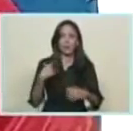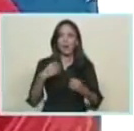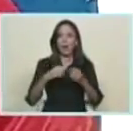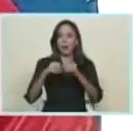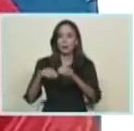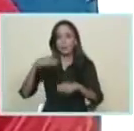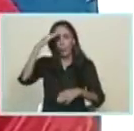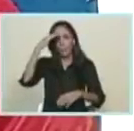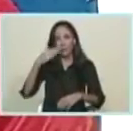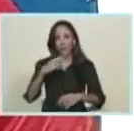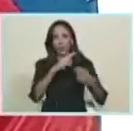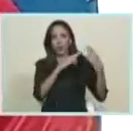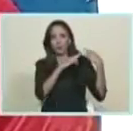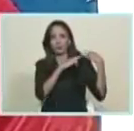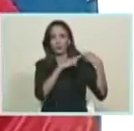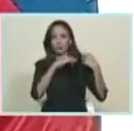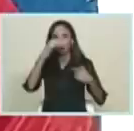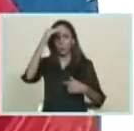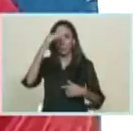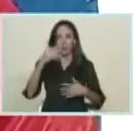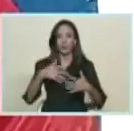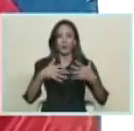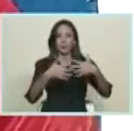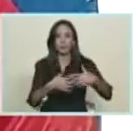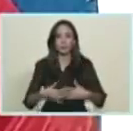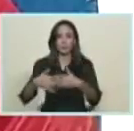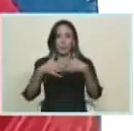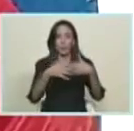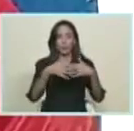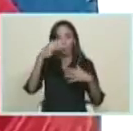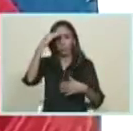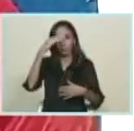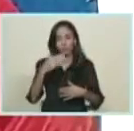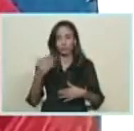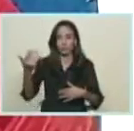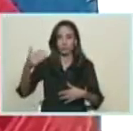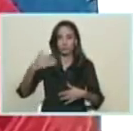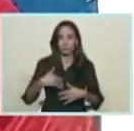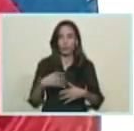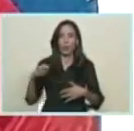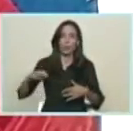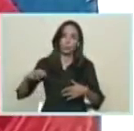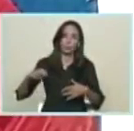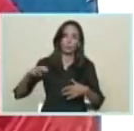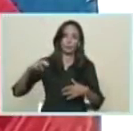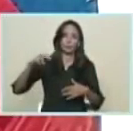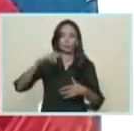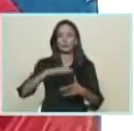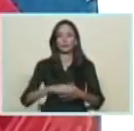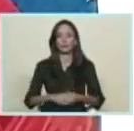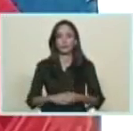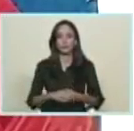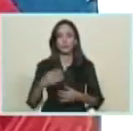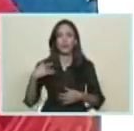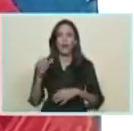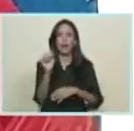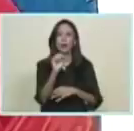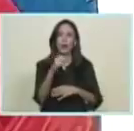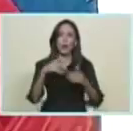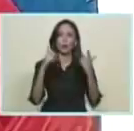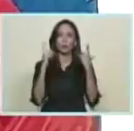descendió un teniente coronel de los marines del ejército estadounidense y subió por la vieja